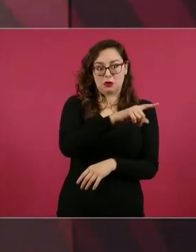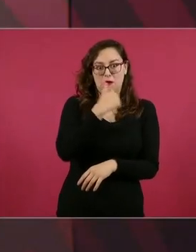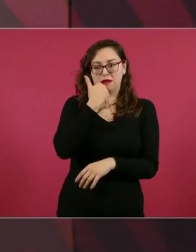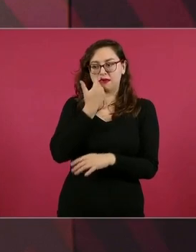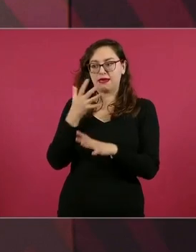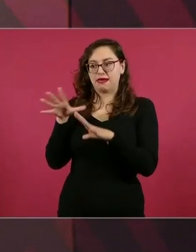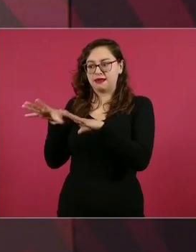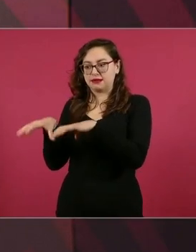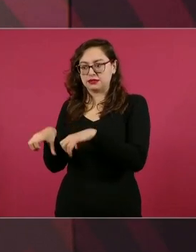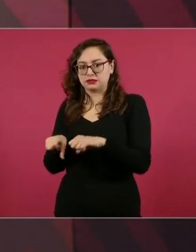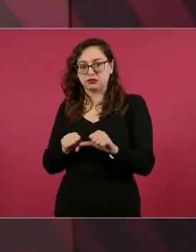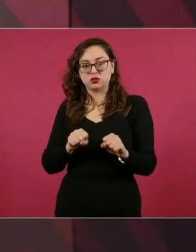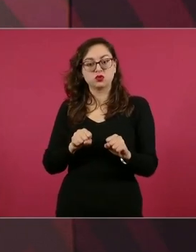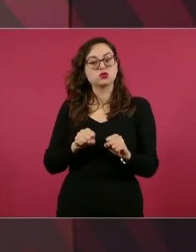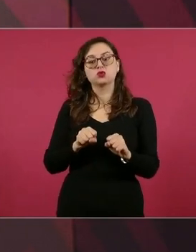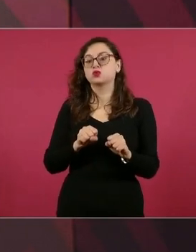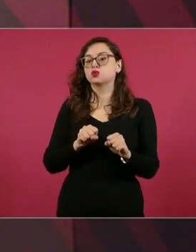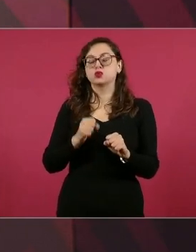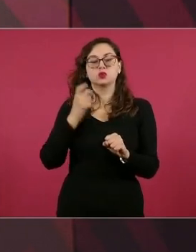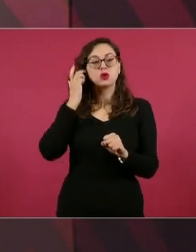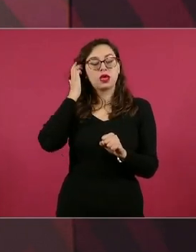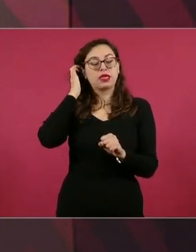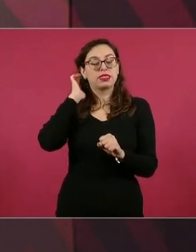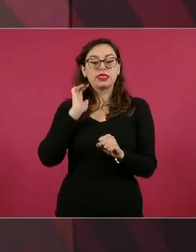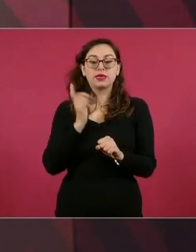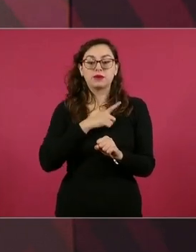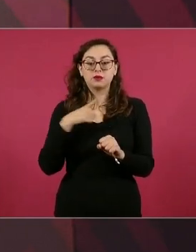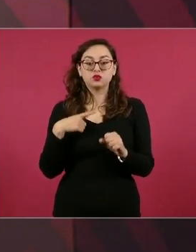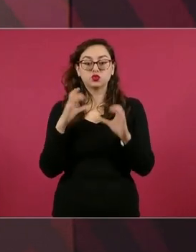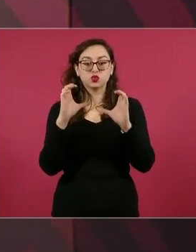mecanismos alternativos no descuidar